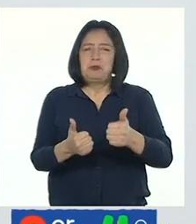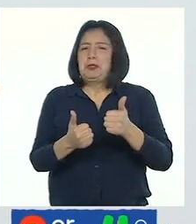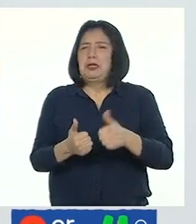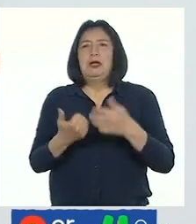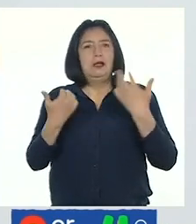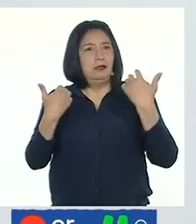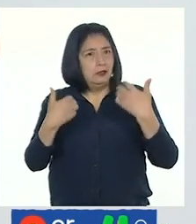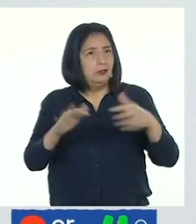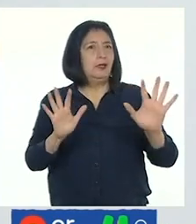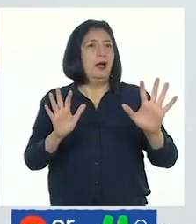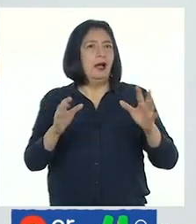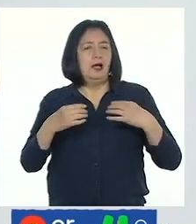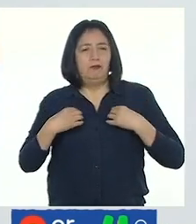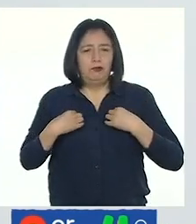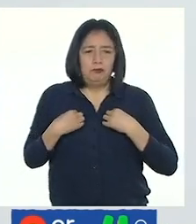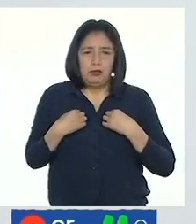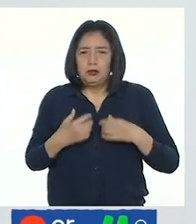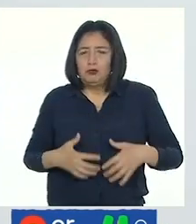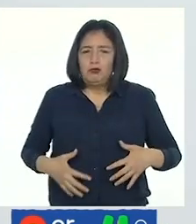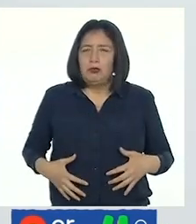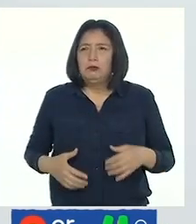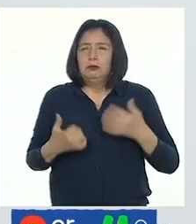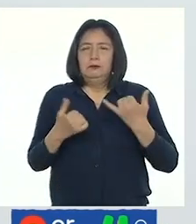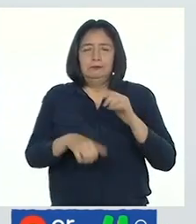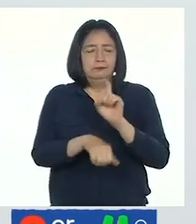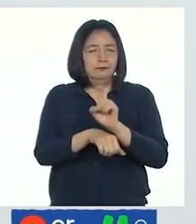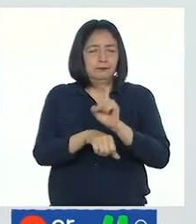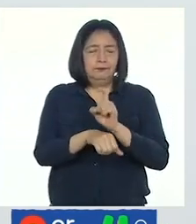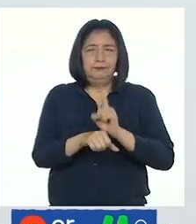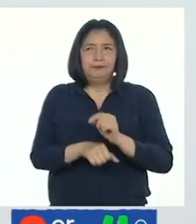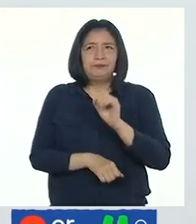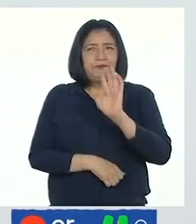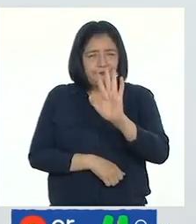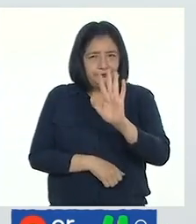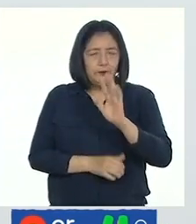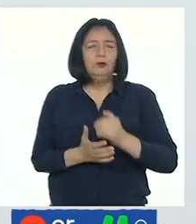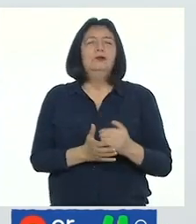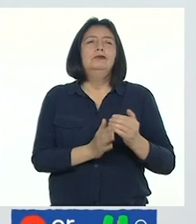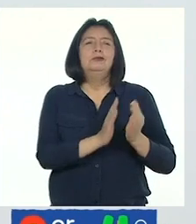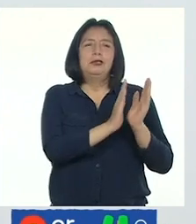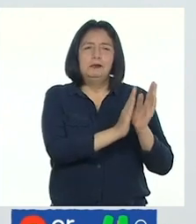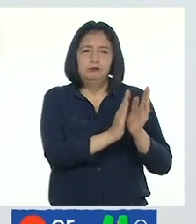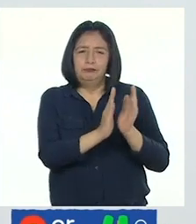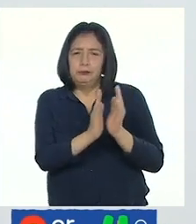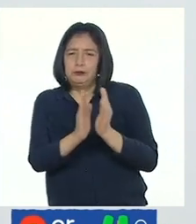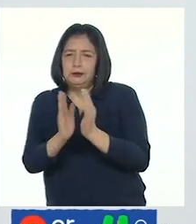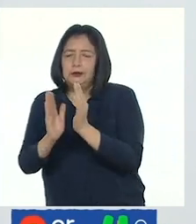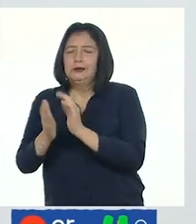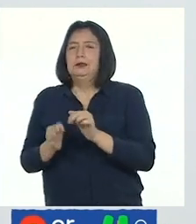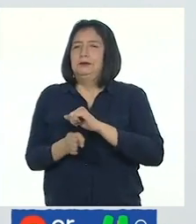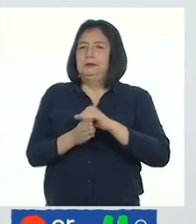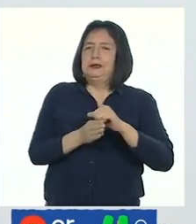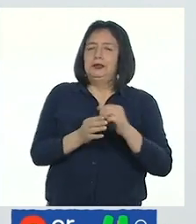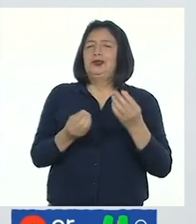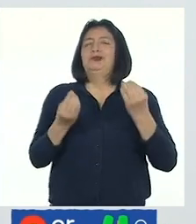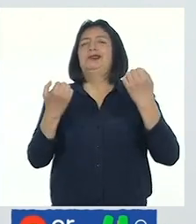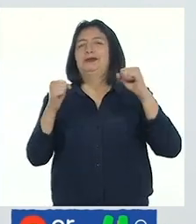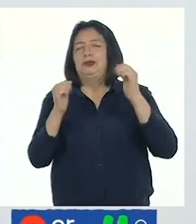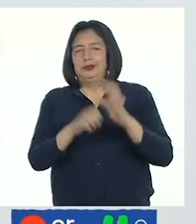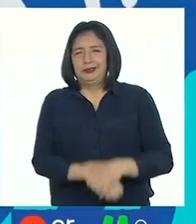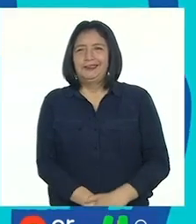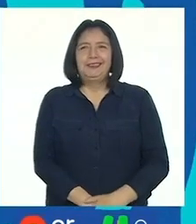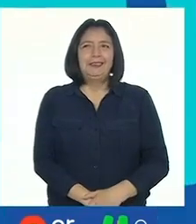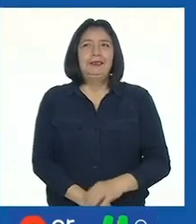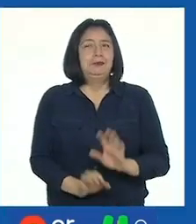Genial. Y ahora que ya activamos el cuerpo, les voy a enseñar una pequeña secuencia de entrenamiento con un deporte.